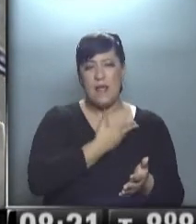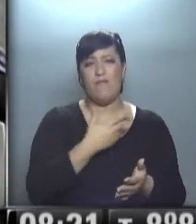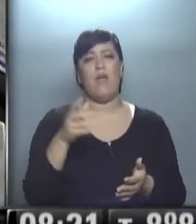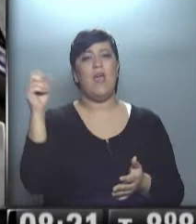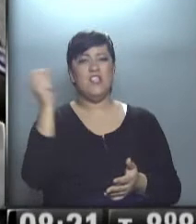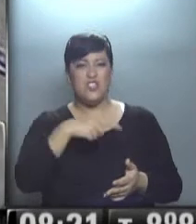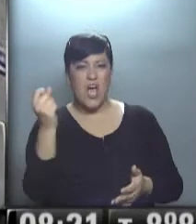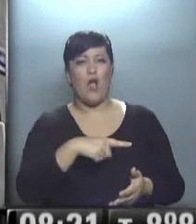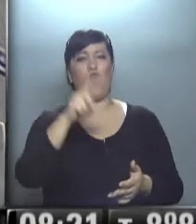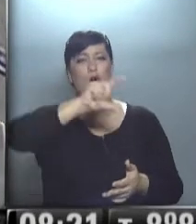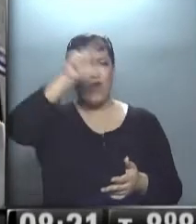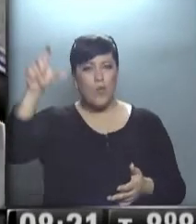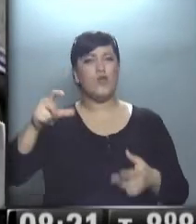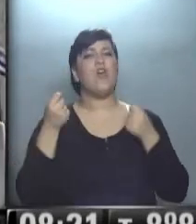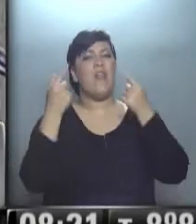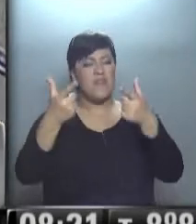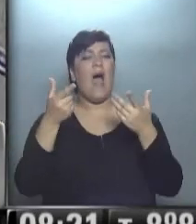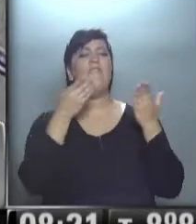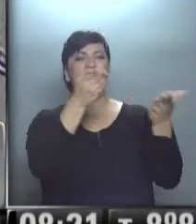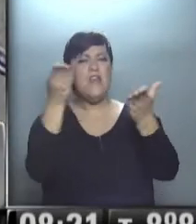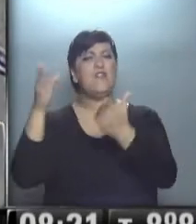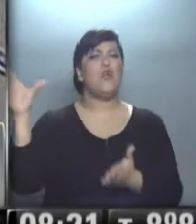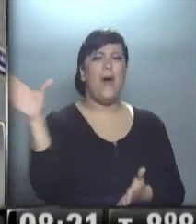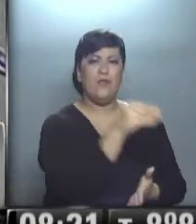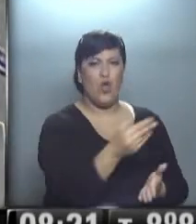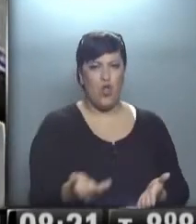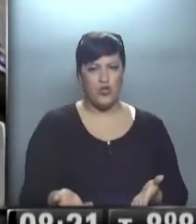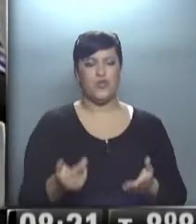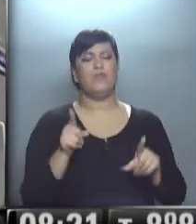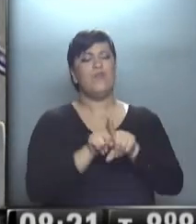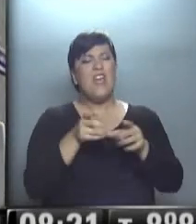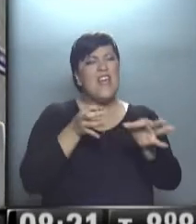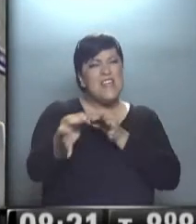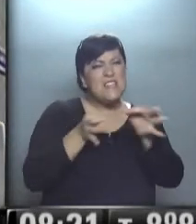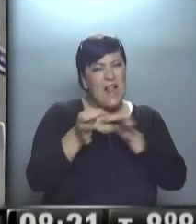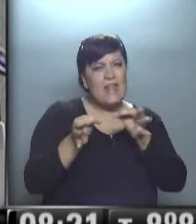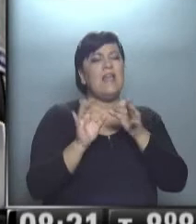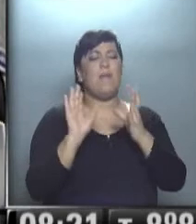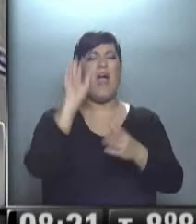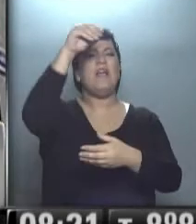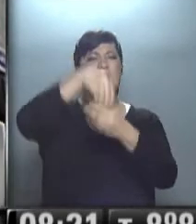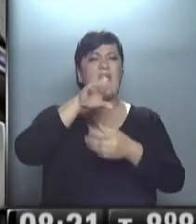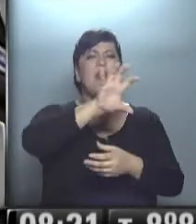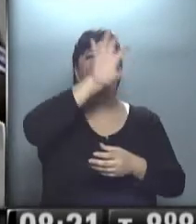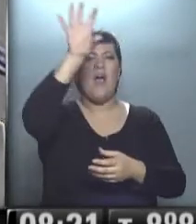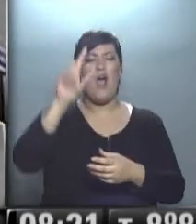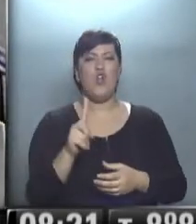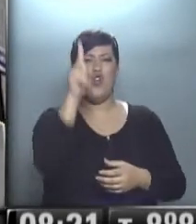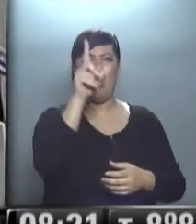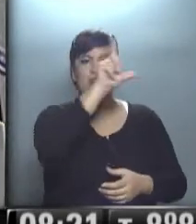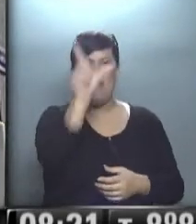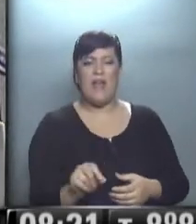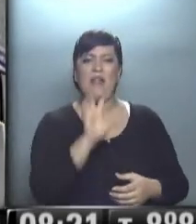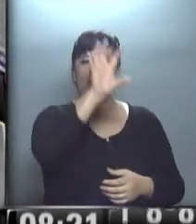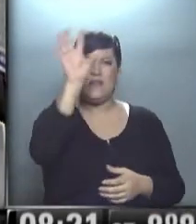del chaco formosa en definitiva son obras estratégicas que integran el norte grande argentino con